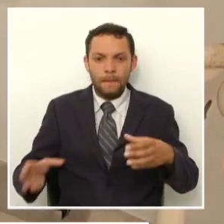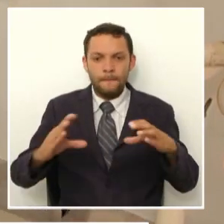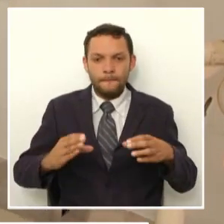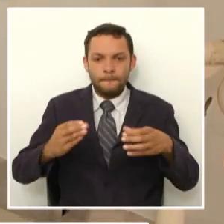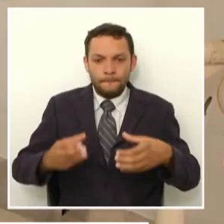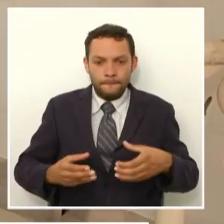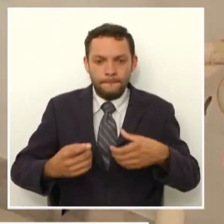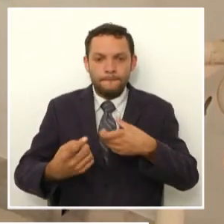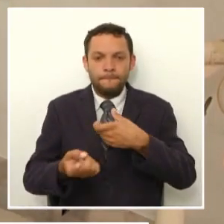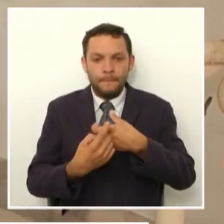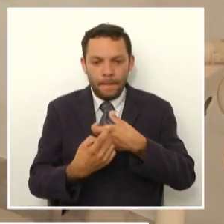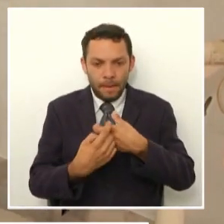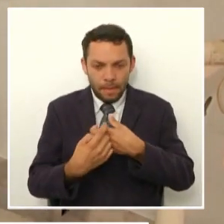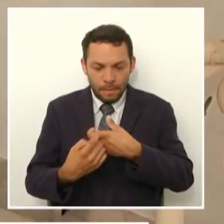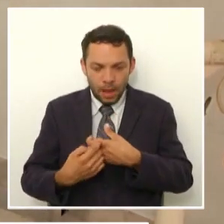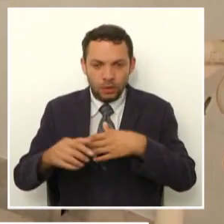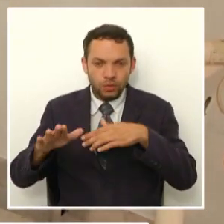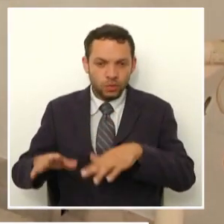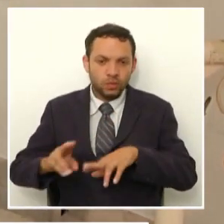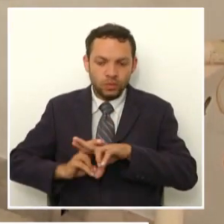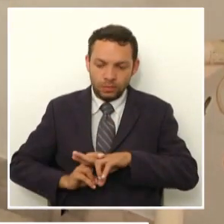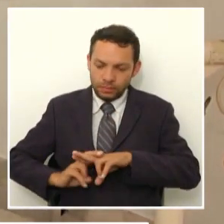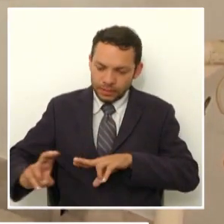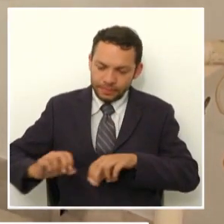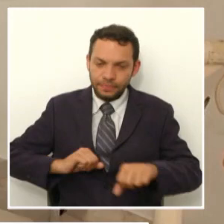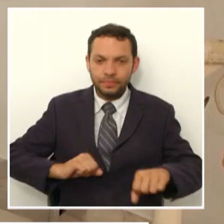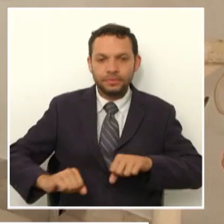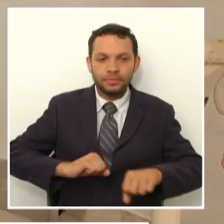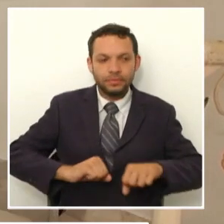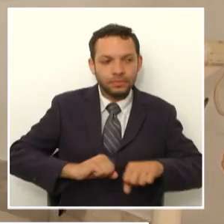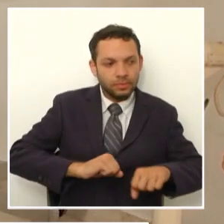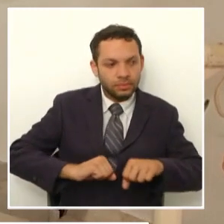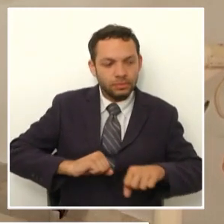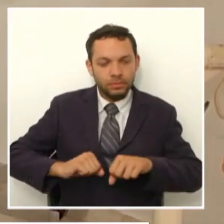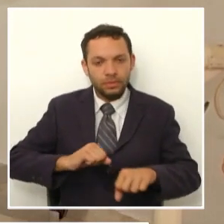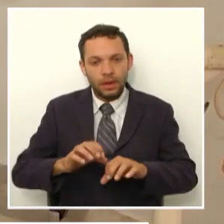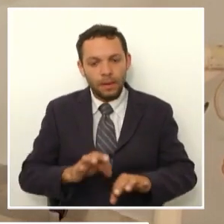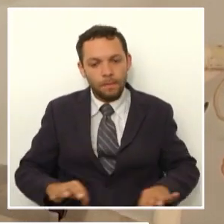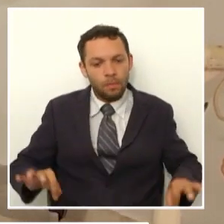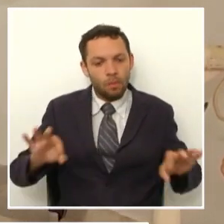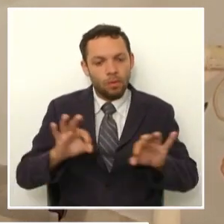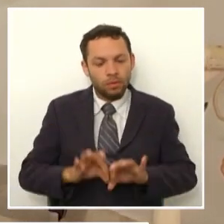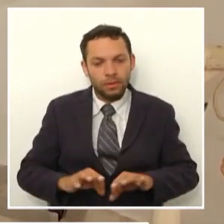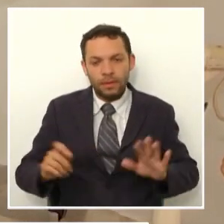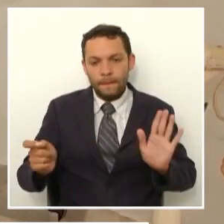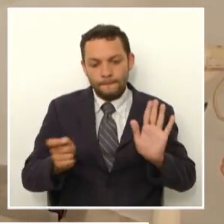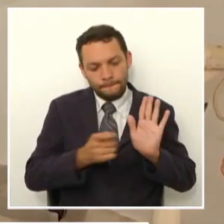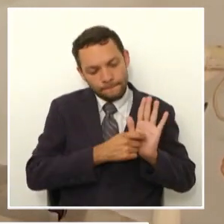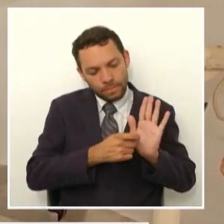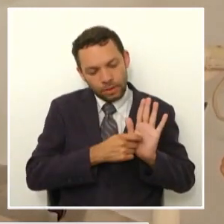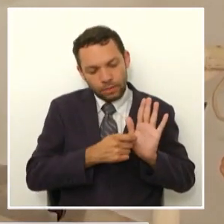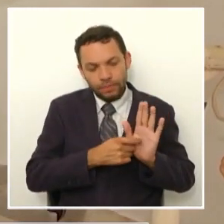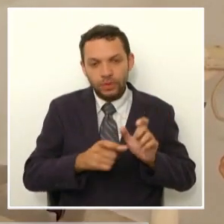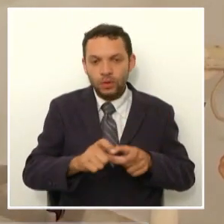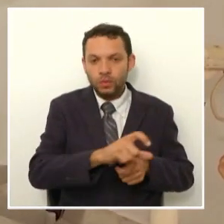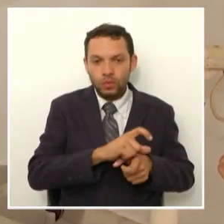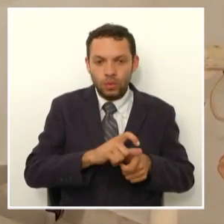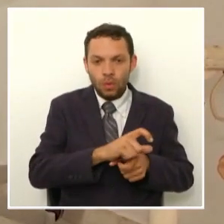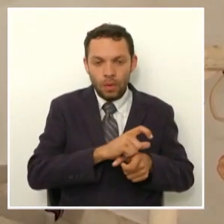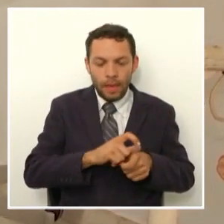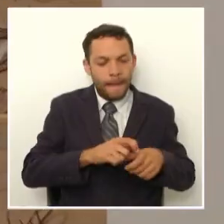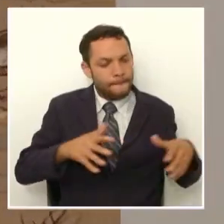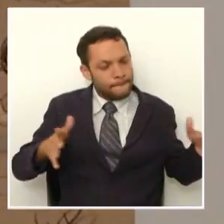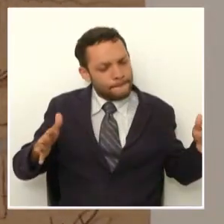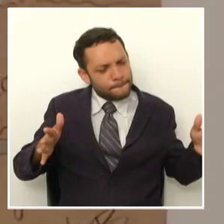de anestesia de Manizales, que tiene una gran importancia, ¿no? A pesar de ser una ciudad pequeña y a pesar de ser un